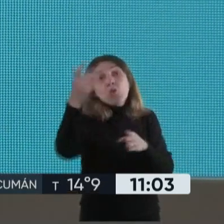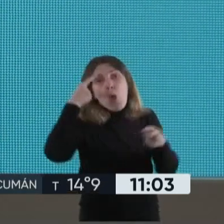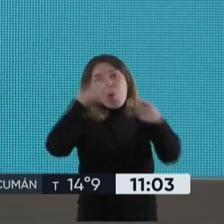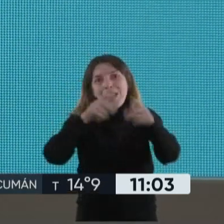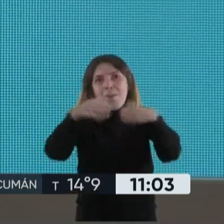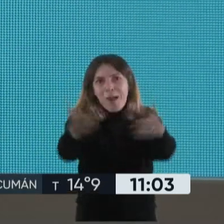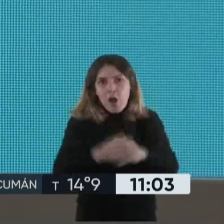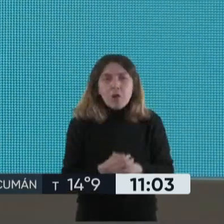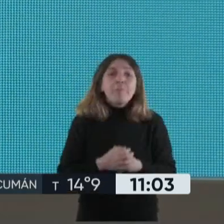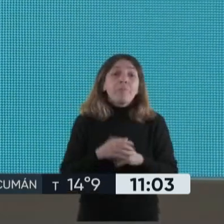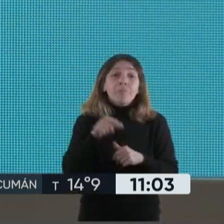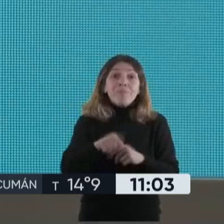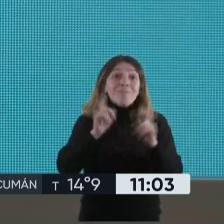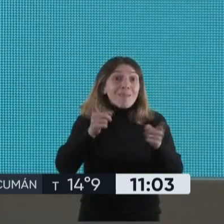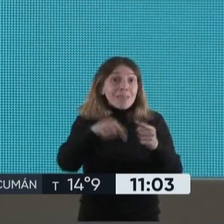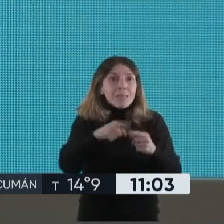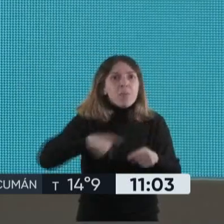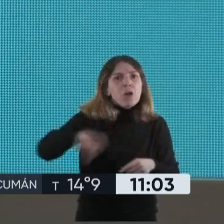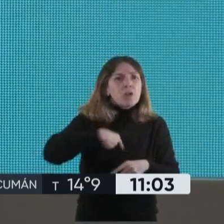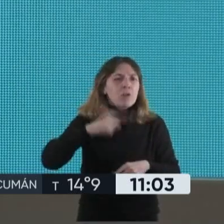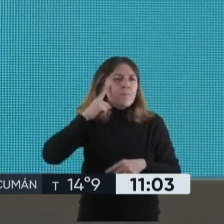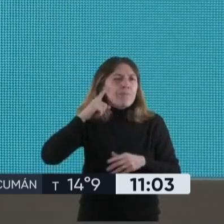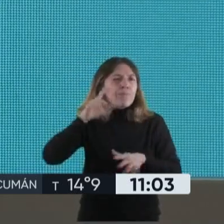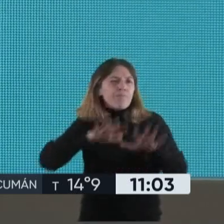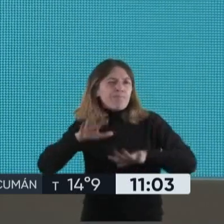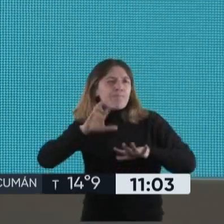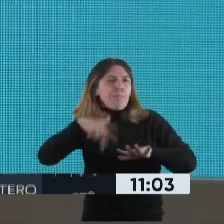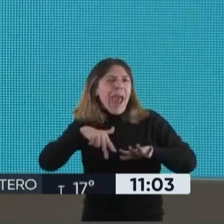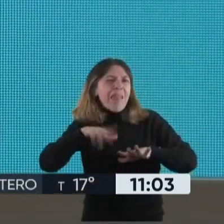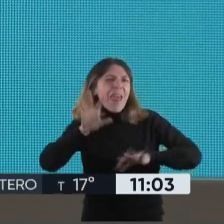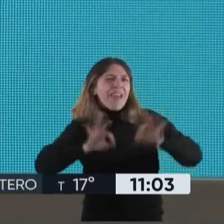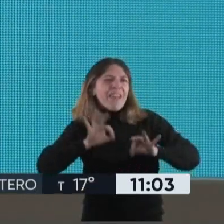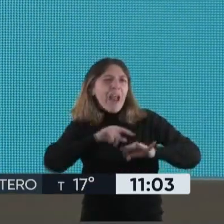desde este punto de vista hemos trazado una estrategia que tiene